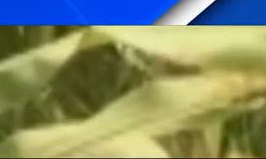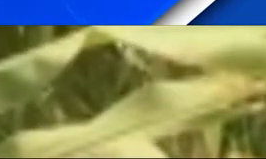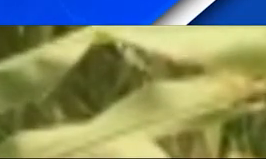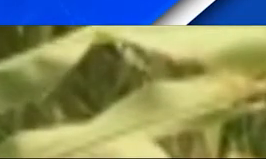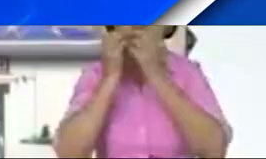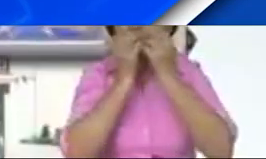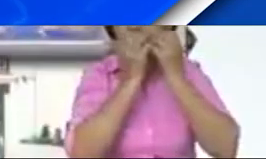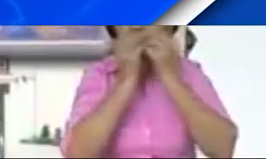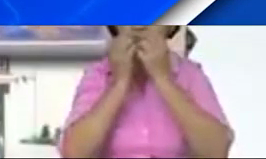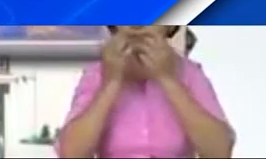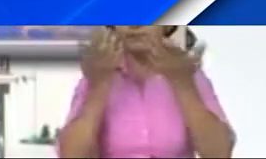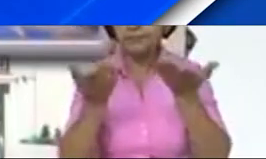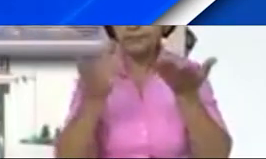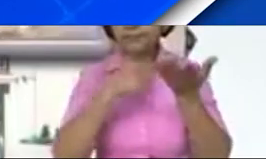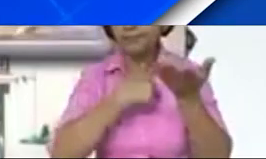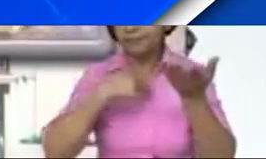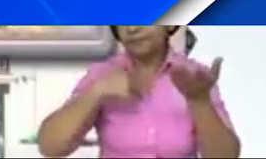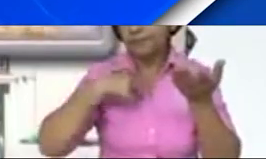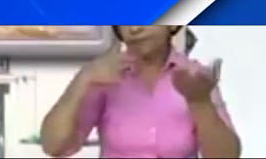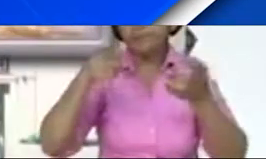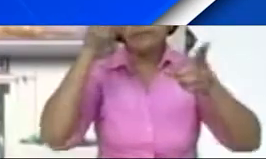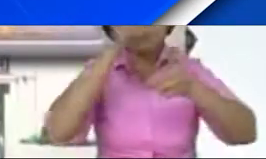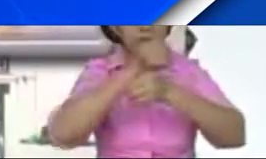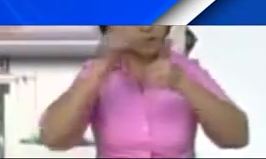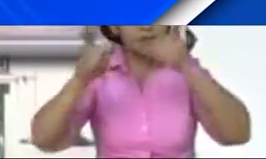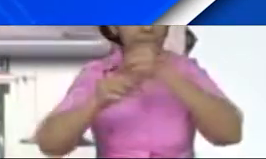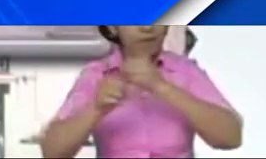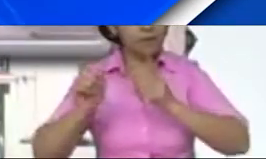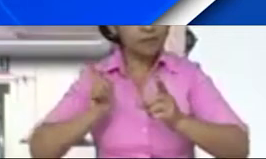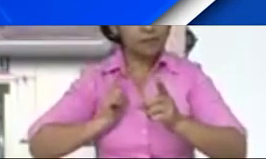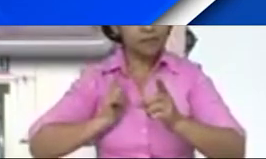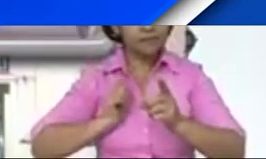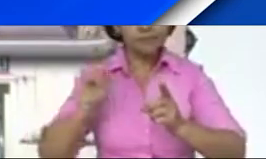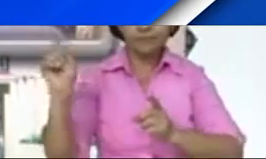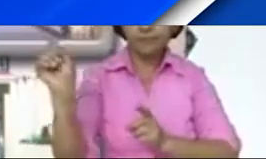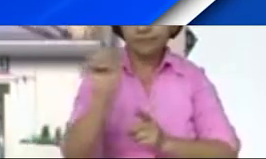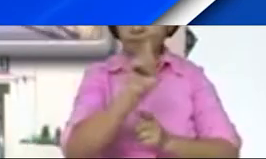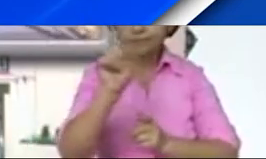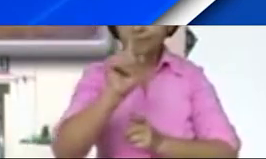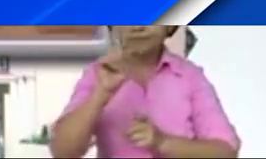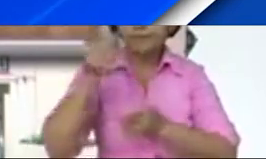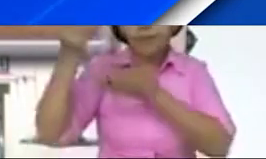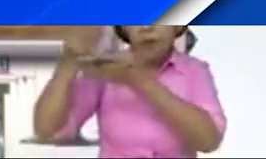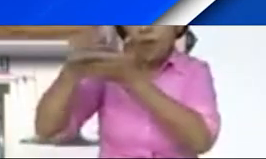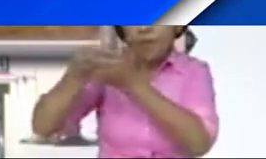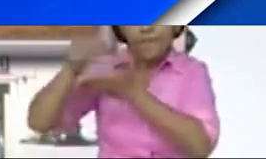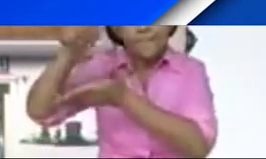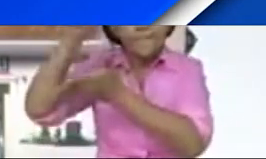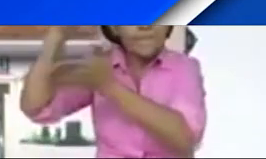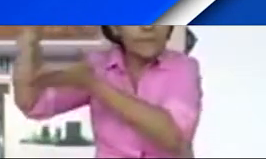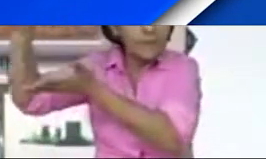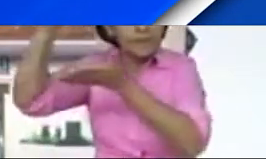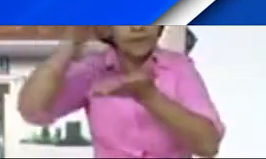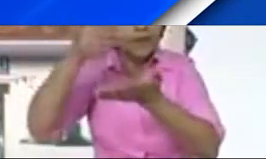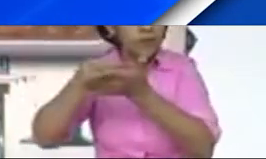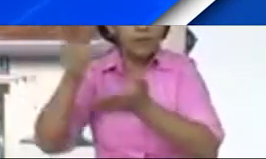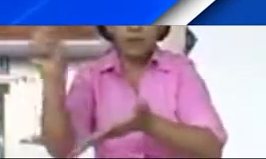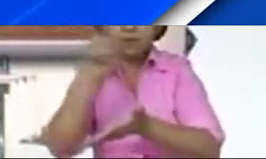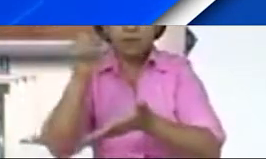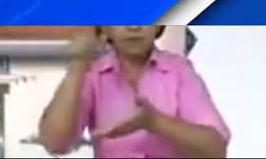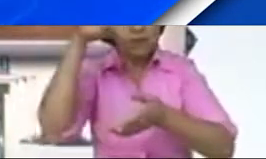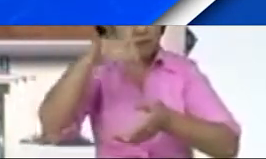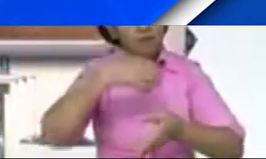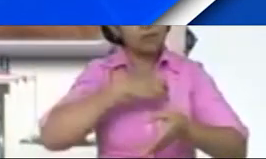5.400.000 quintales. Con esto garantizamos el no tener que importar. Tenemos también en